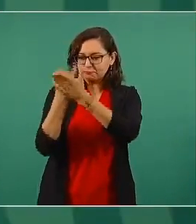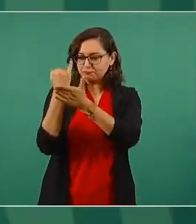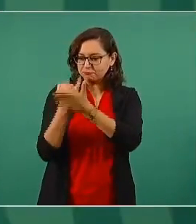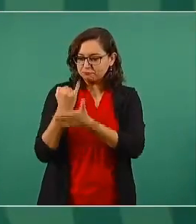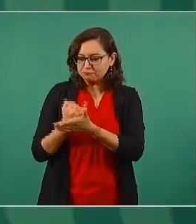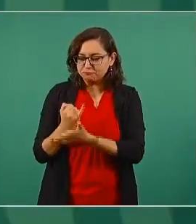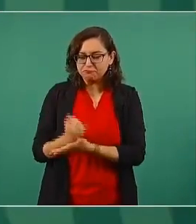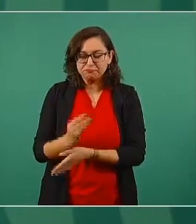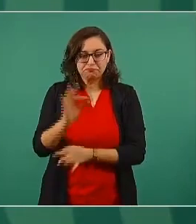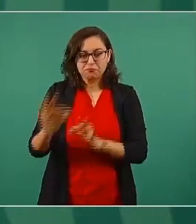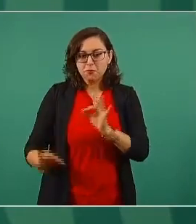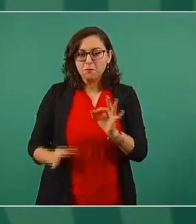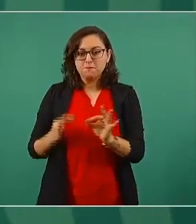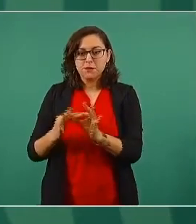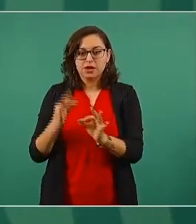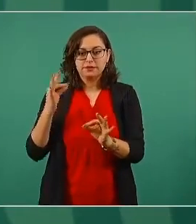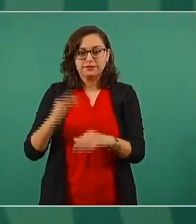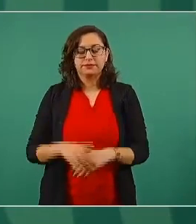El